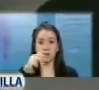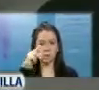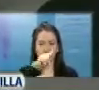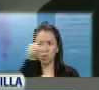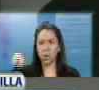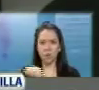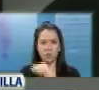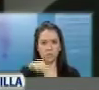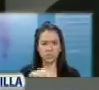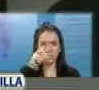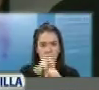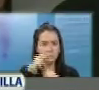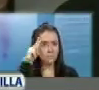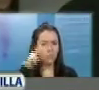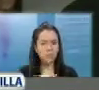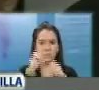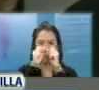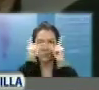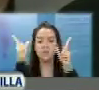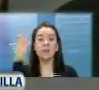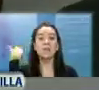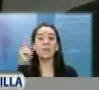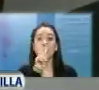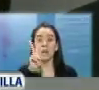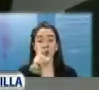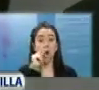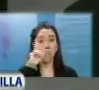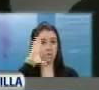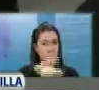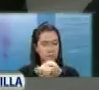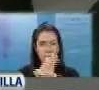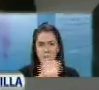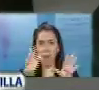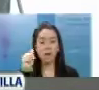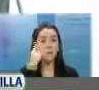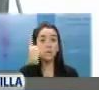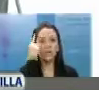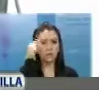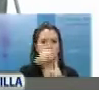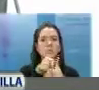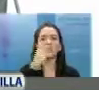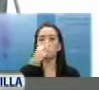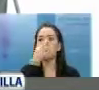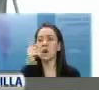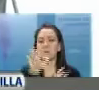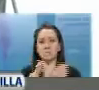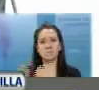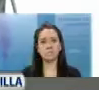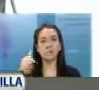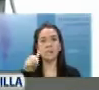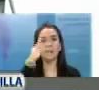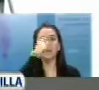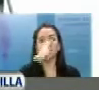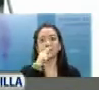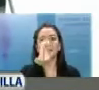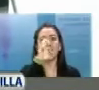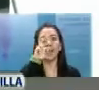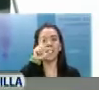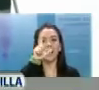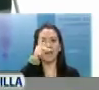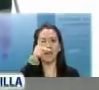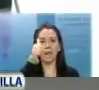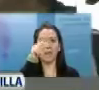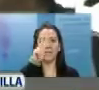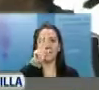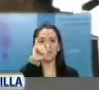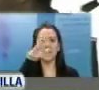justicia. Entonces, había una orden de captura y había un albacenes para los niños. Había una orden de